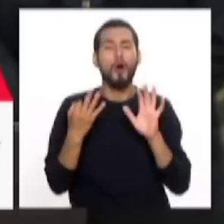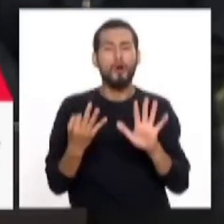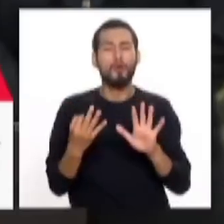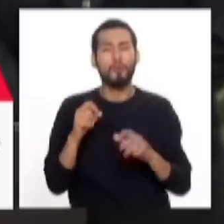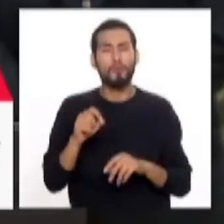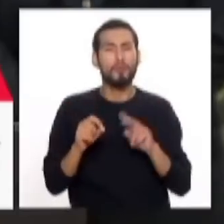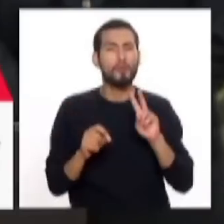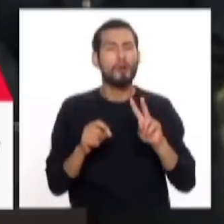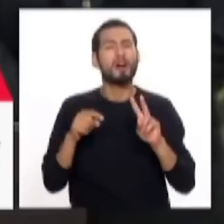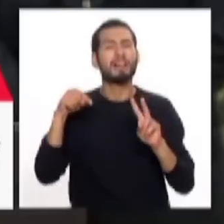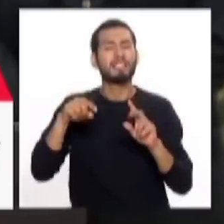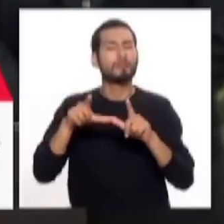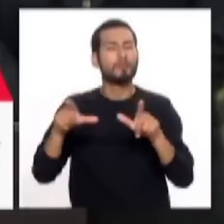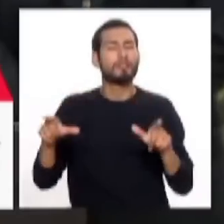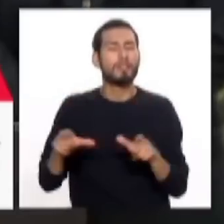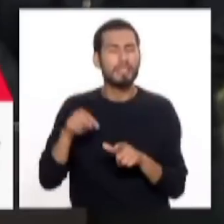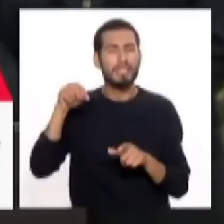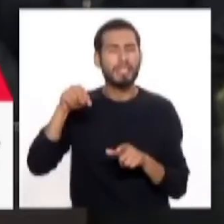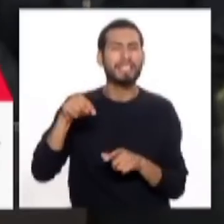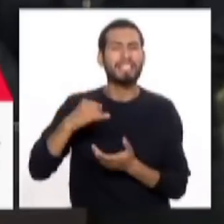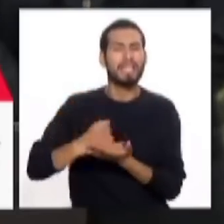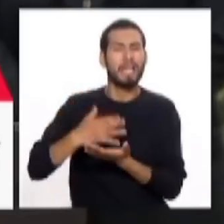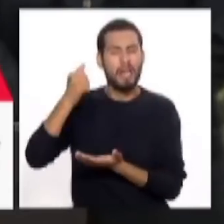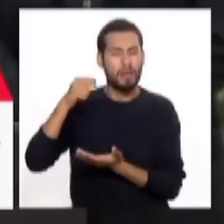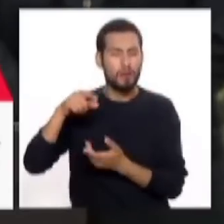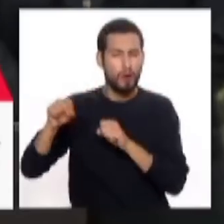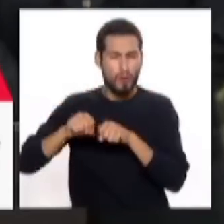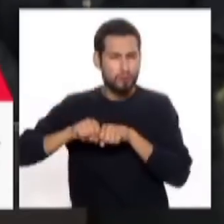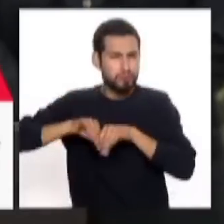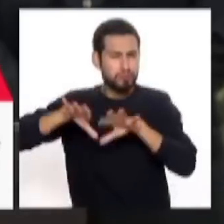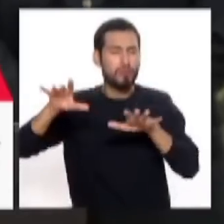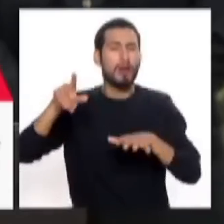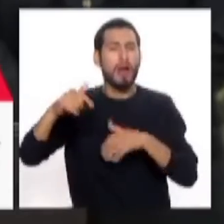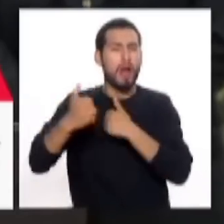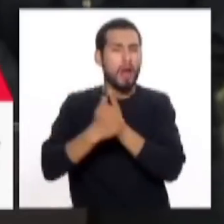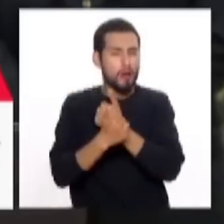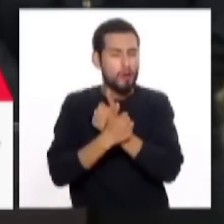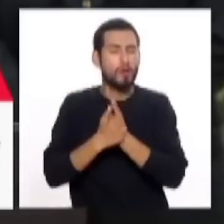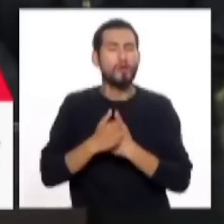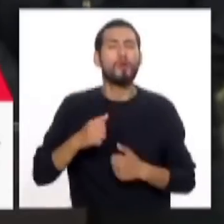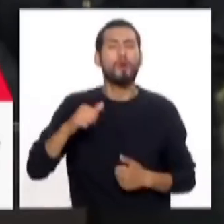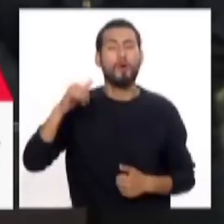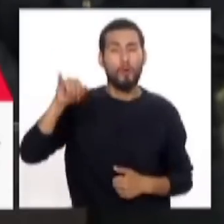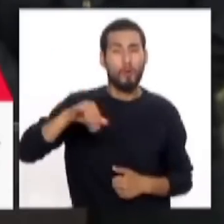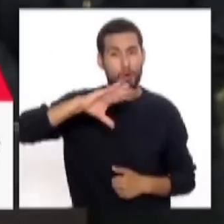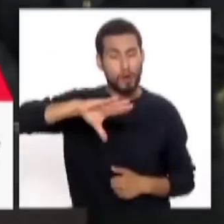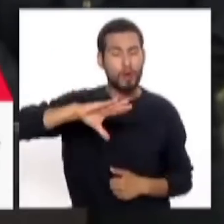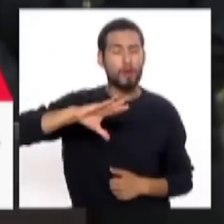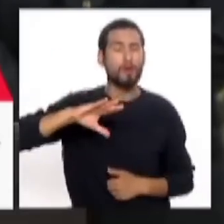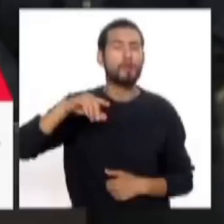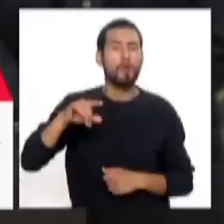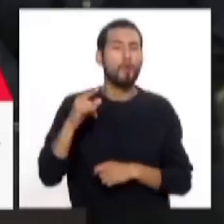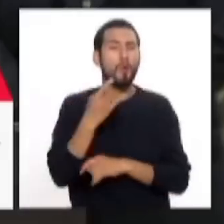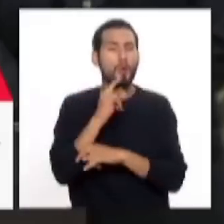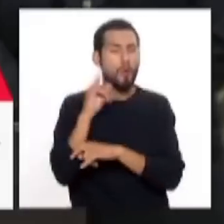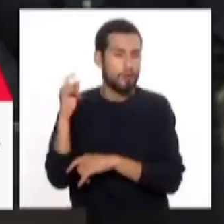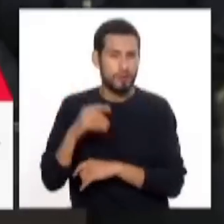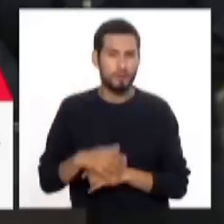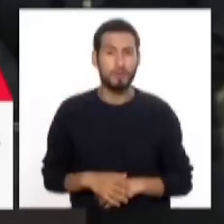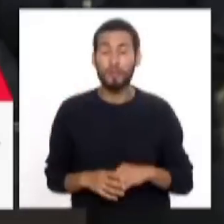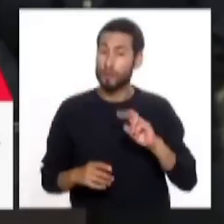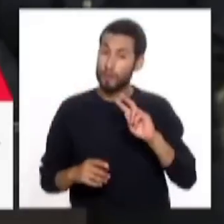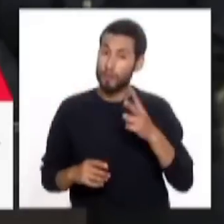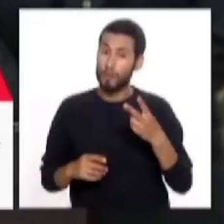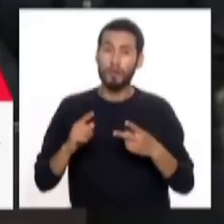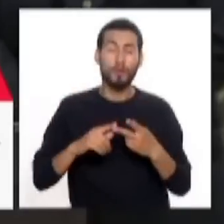ciudad de Ica, que afectará a las regiones de Ayacucho, Junín y Ucayali. Y la segunda será una